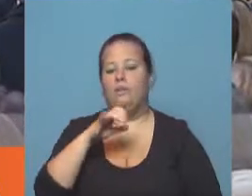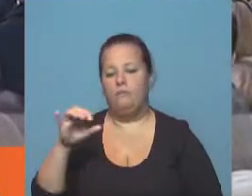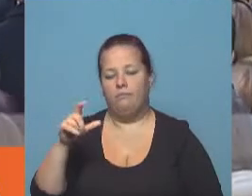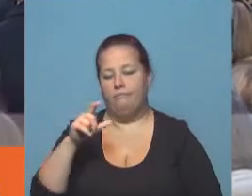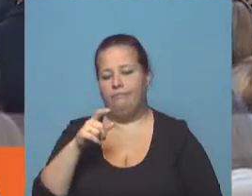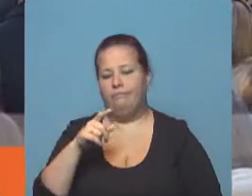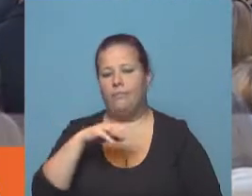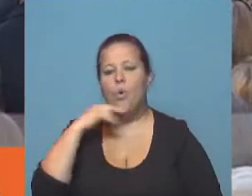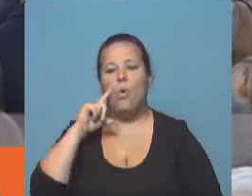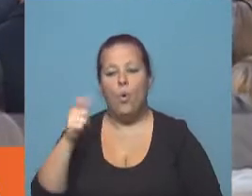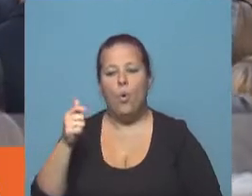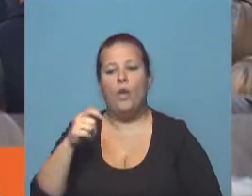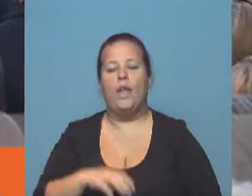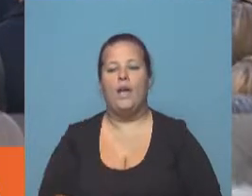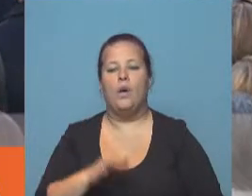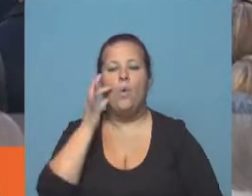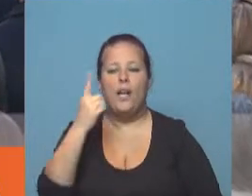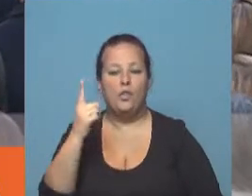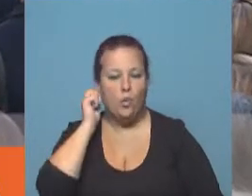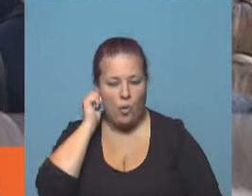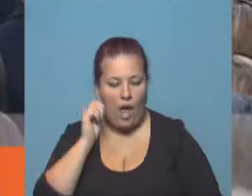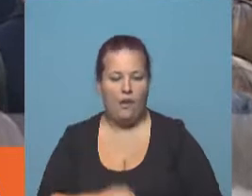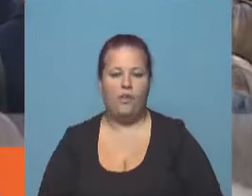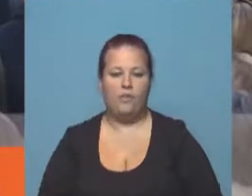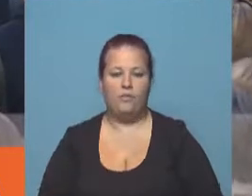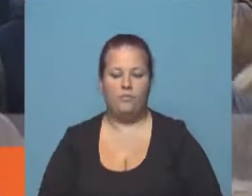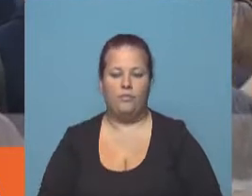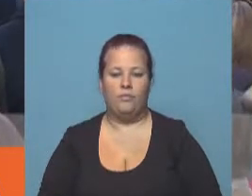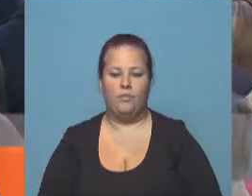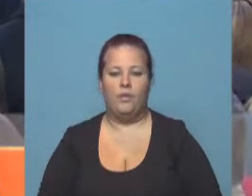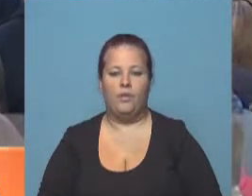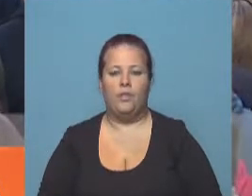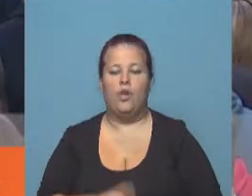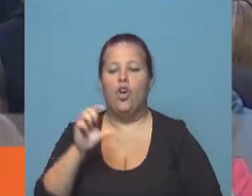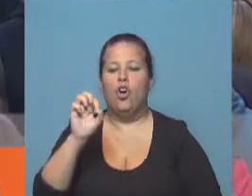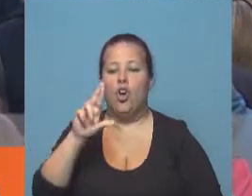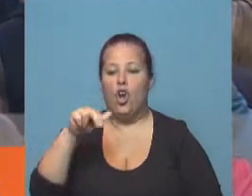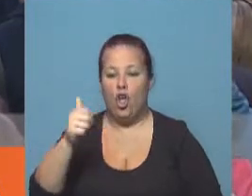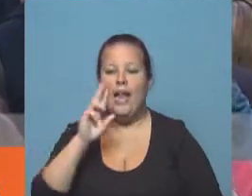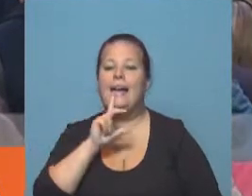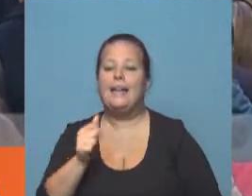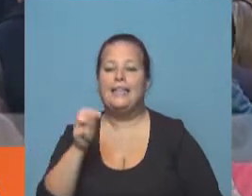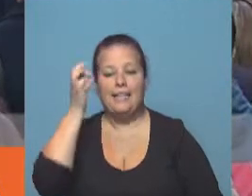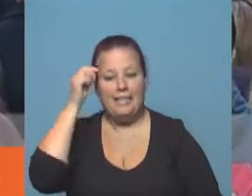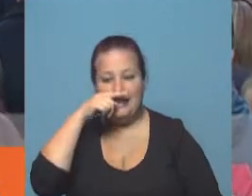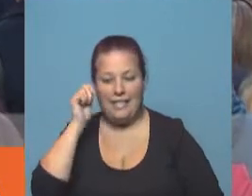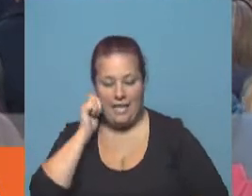Creyman, Julia Judín, 41 años. Corona Rita, 37